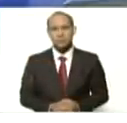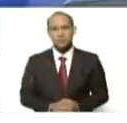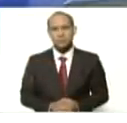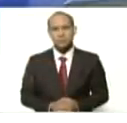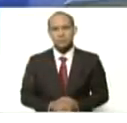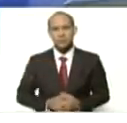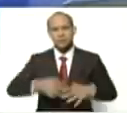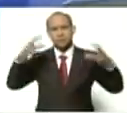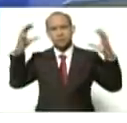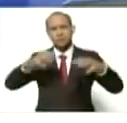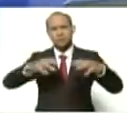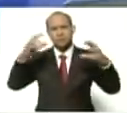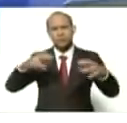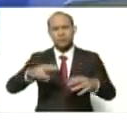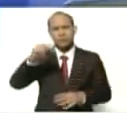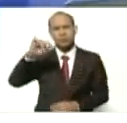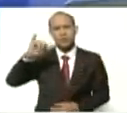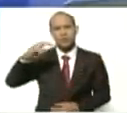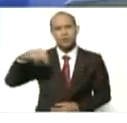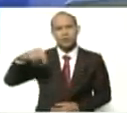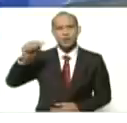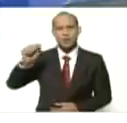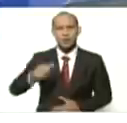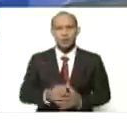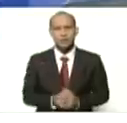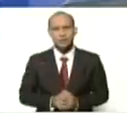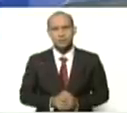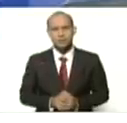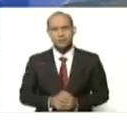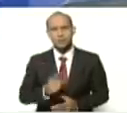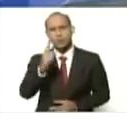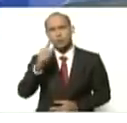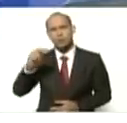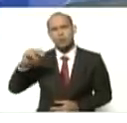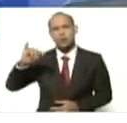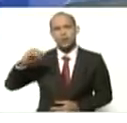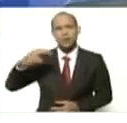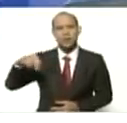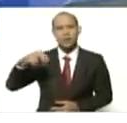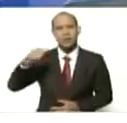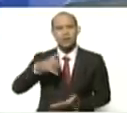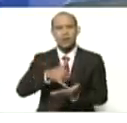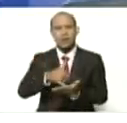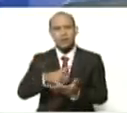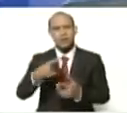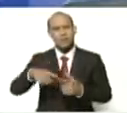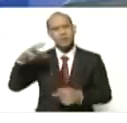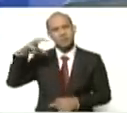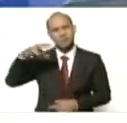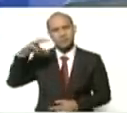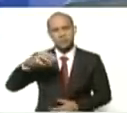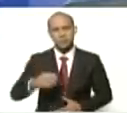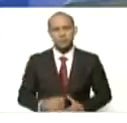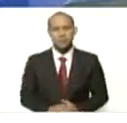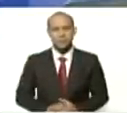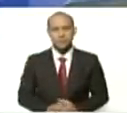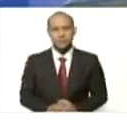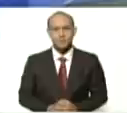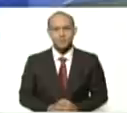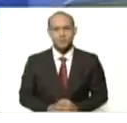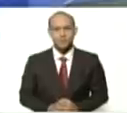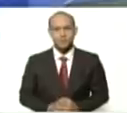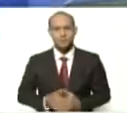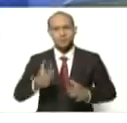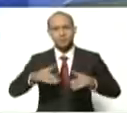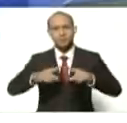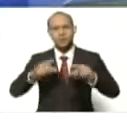fenómeno la niña una niña débil pero la niña con temperaturas